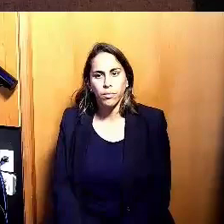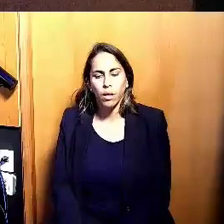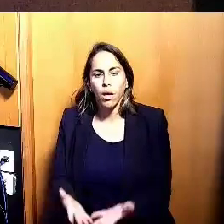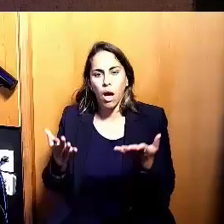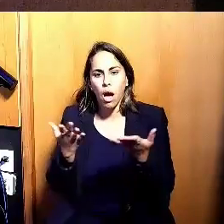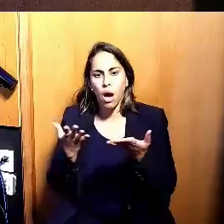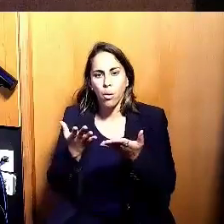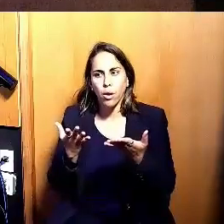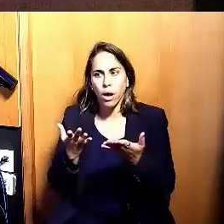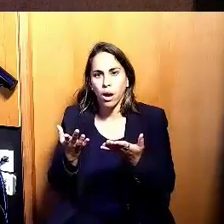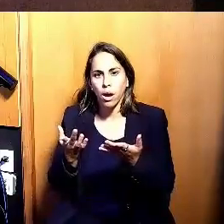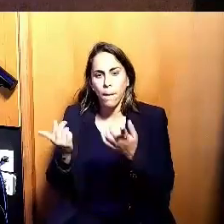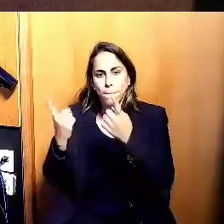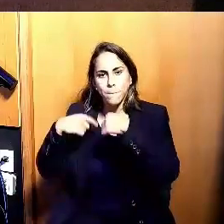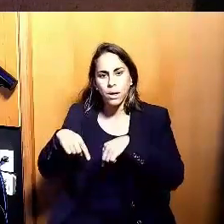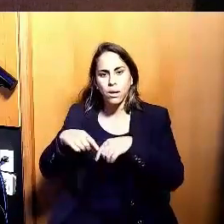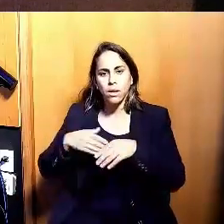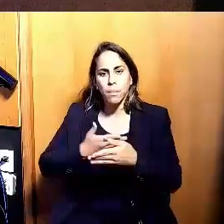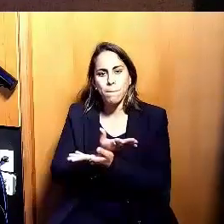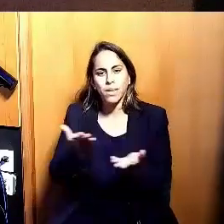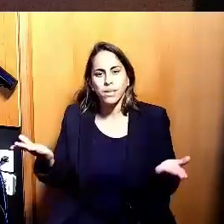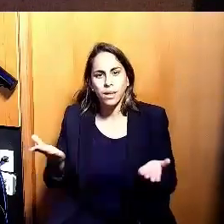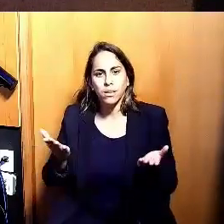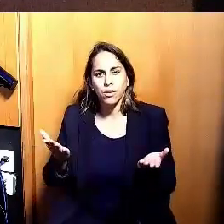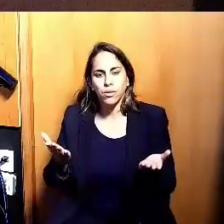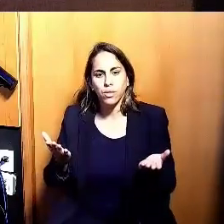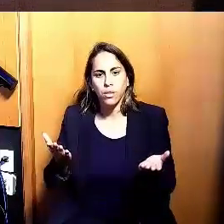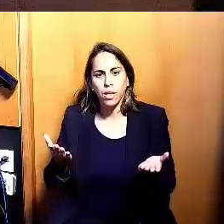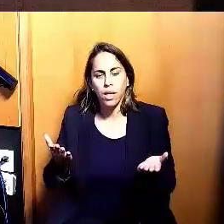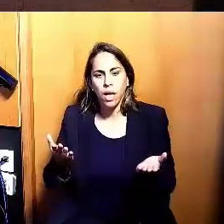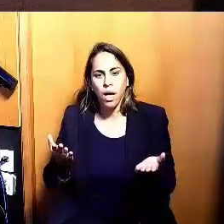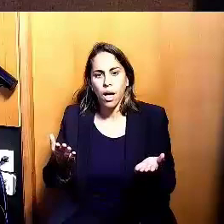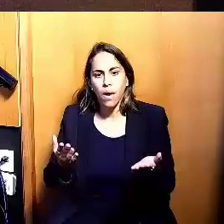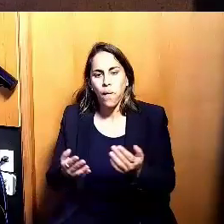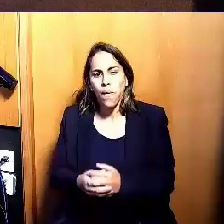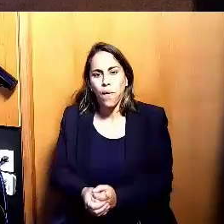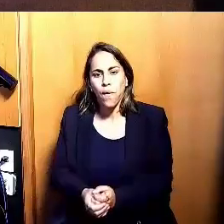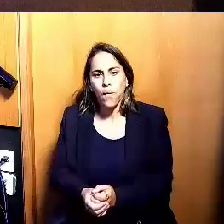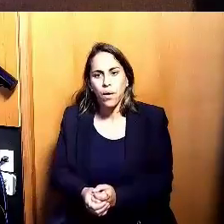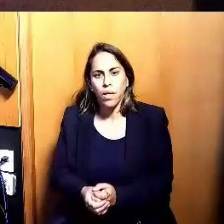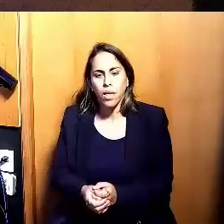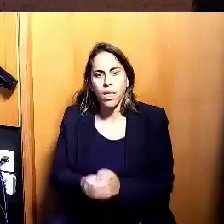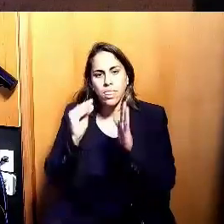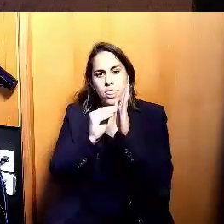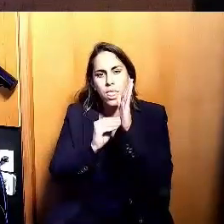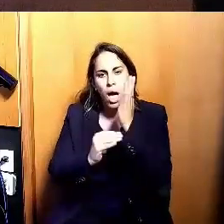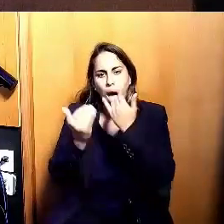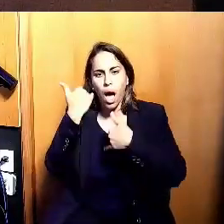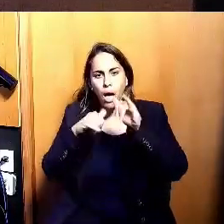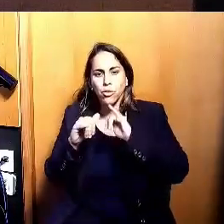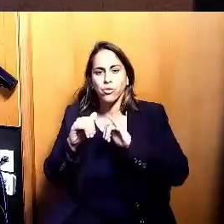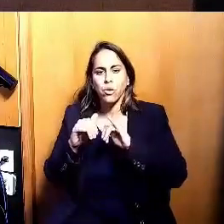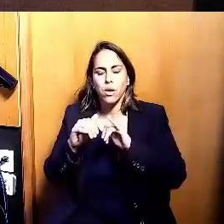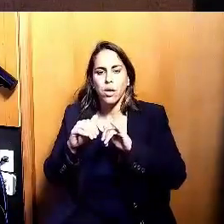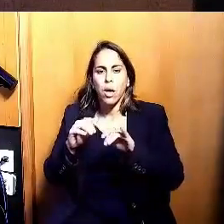vamos a tener ahora la presentación de charlas estrategias de la gestión de datos, modelo del Plan